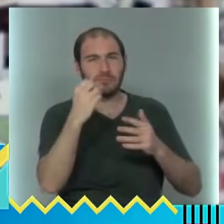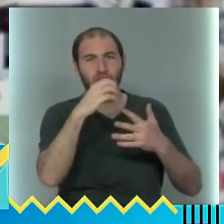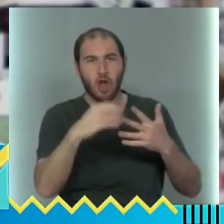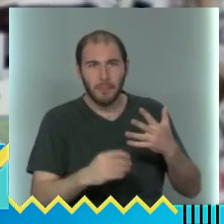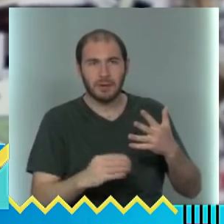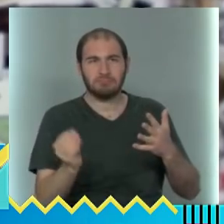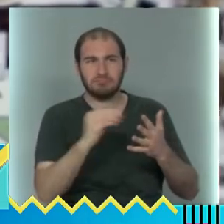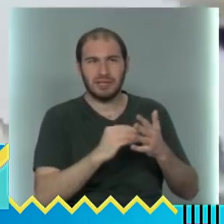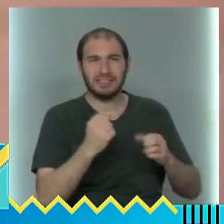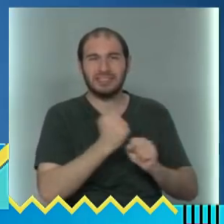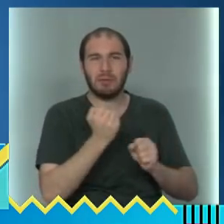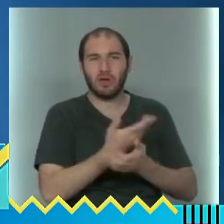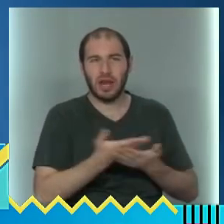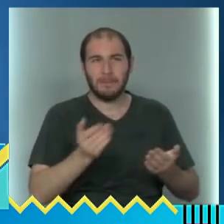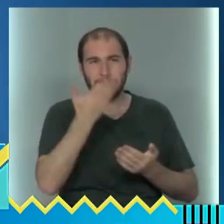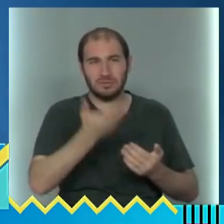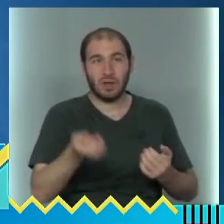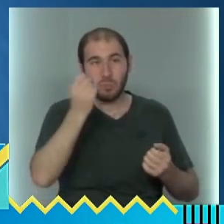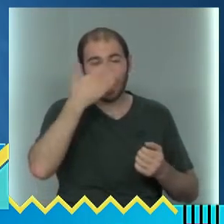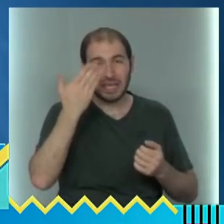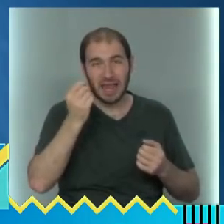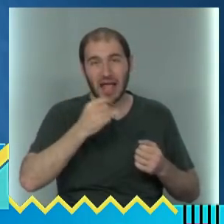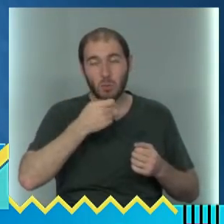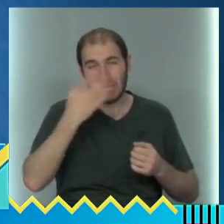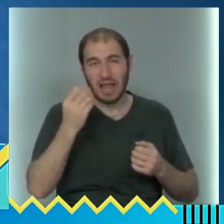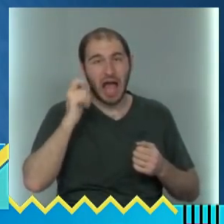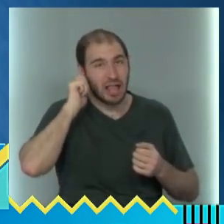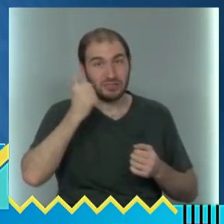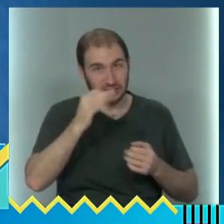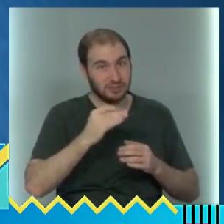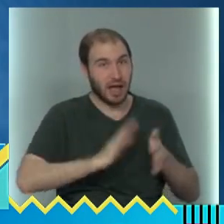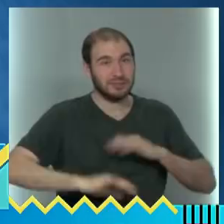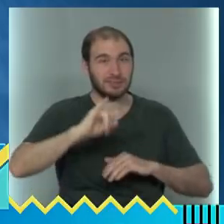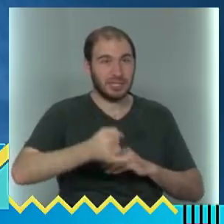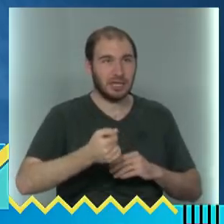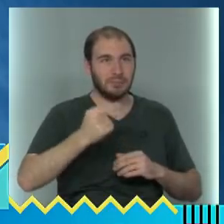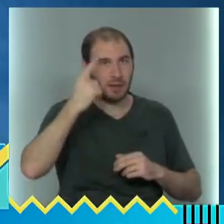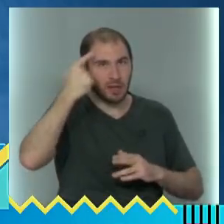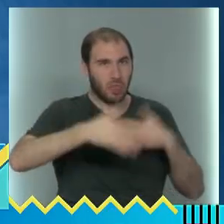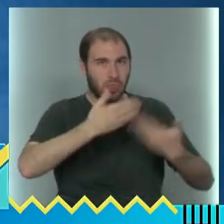denominación. Tareas que normalmente cualquier persona después de los 60 años lo tendríamos que hacer para